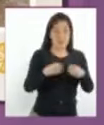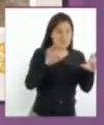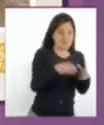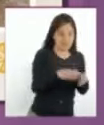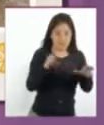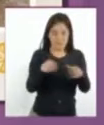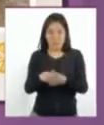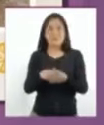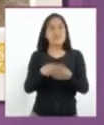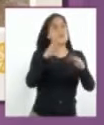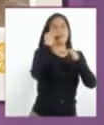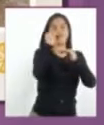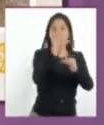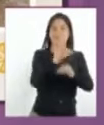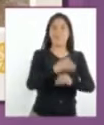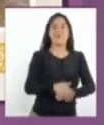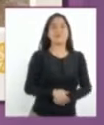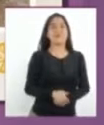comunitarias estables.